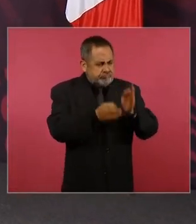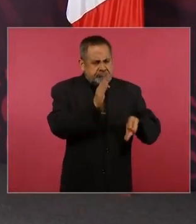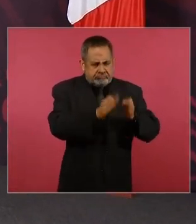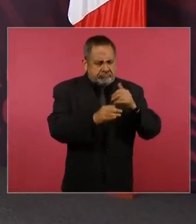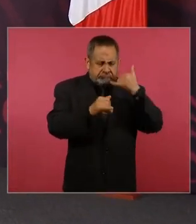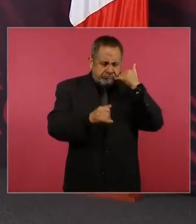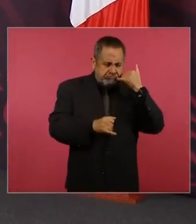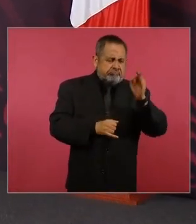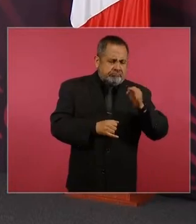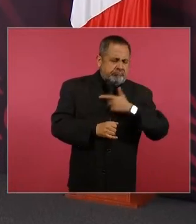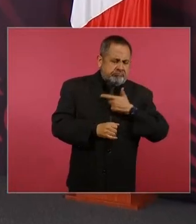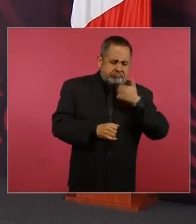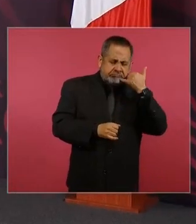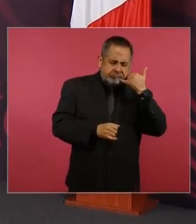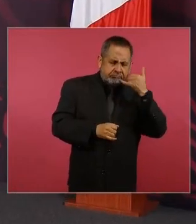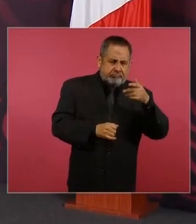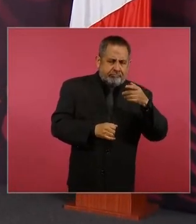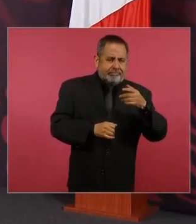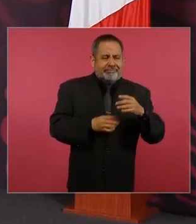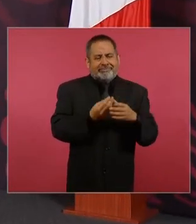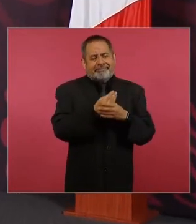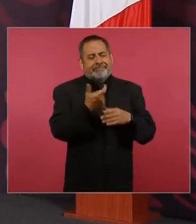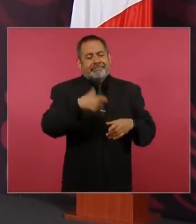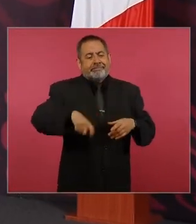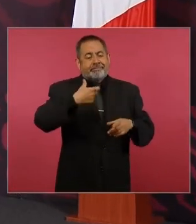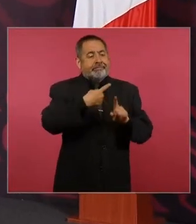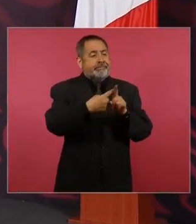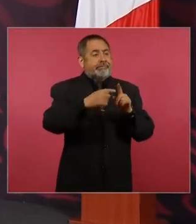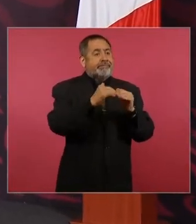de la clase media hacia arriba,